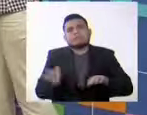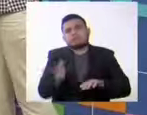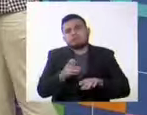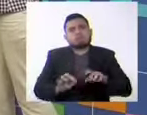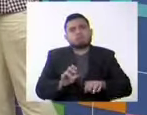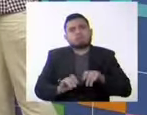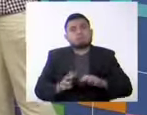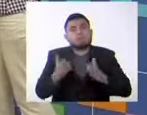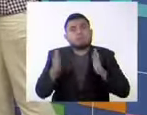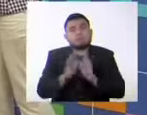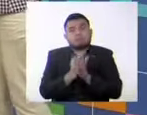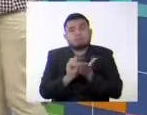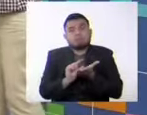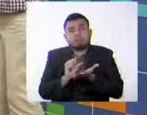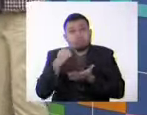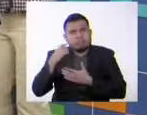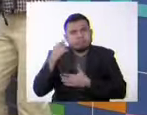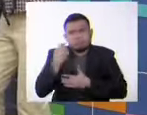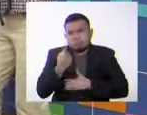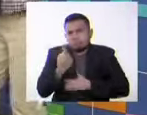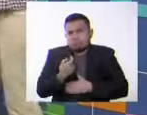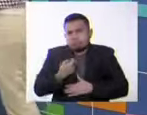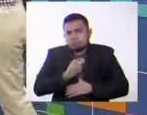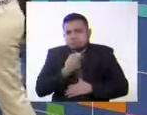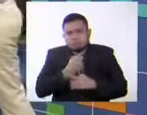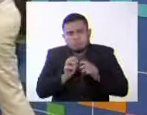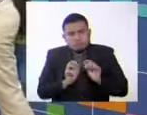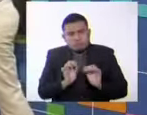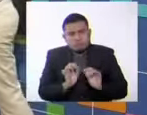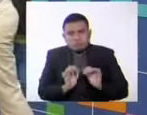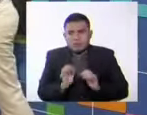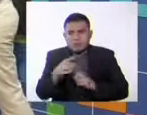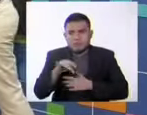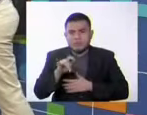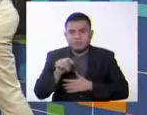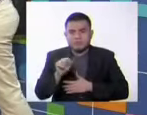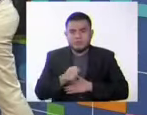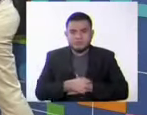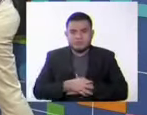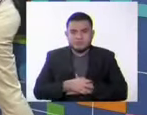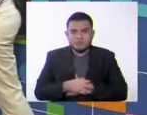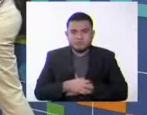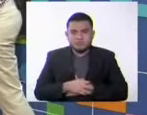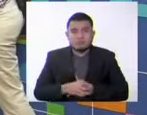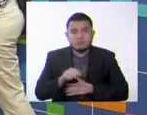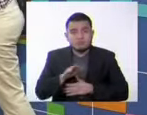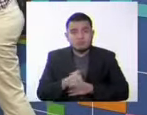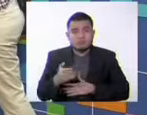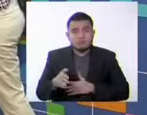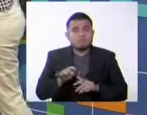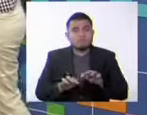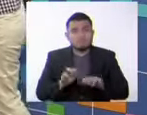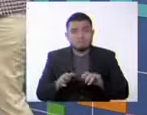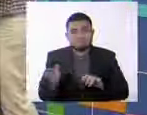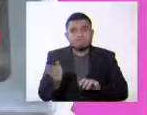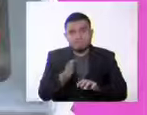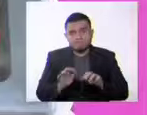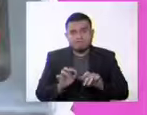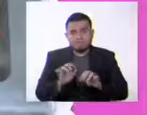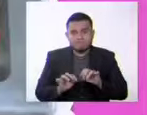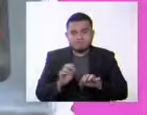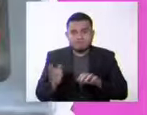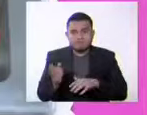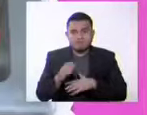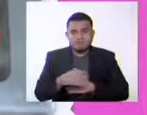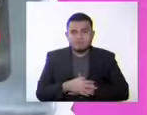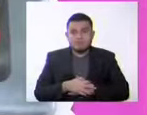libros, cuántos escritores, cuántos poetas que han utilizado la máquina de escribir, Y